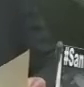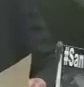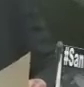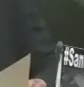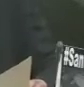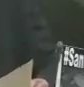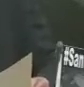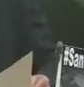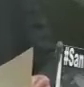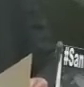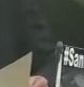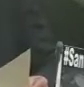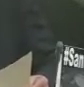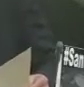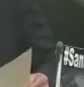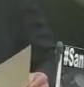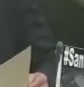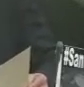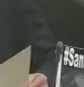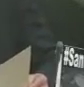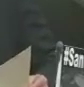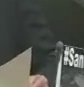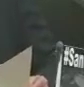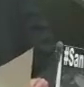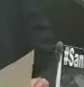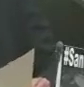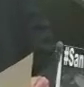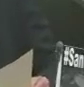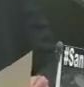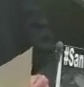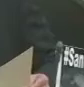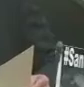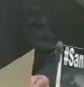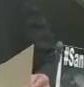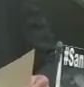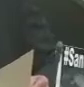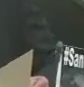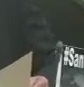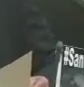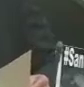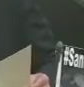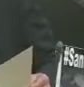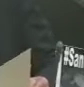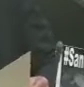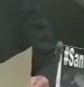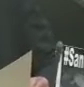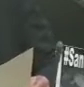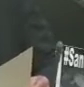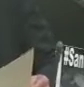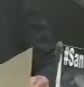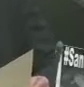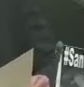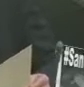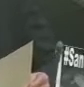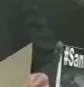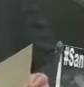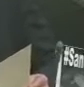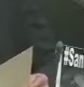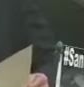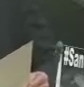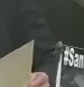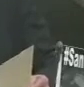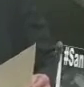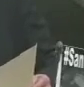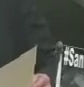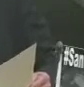manifestación de preocupación no solo del Centro Democrático y del Uribismo, sino de millones de colombianos preocupados con la forma en que